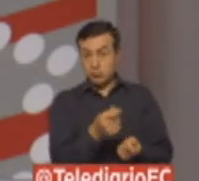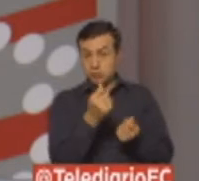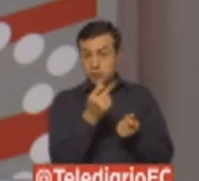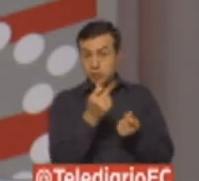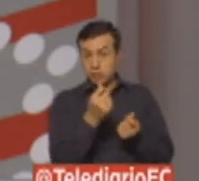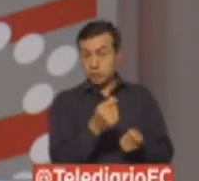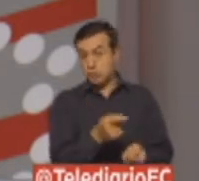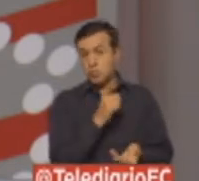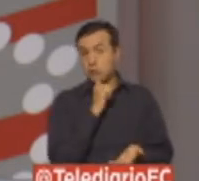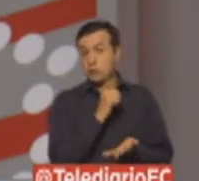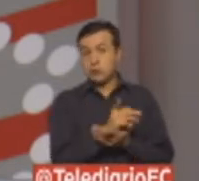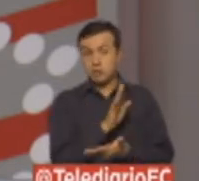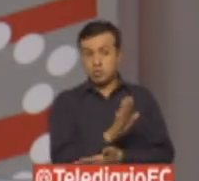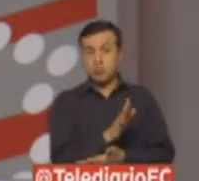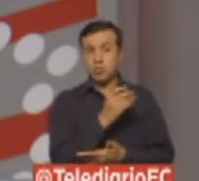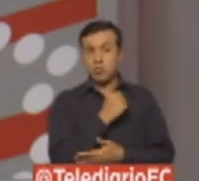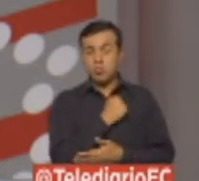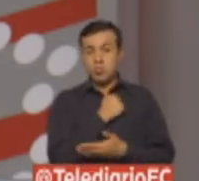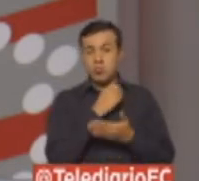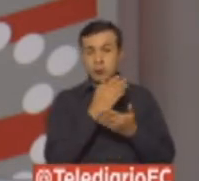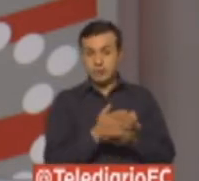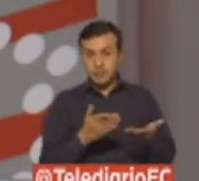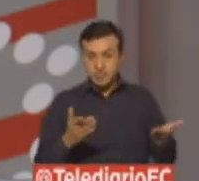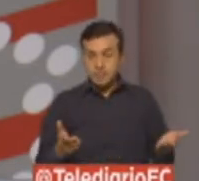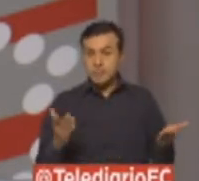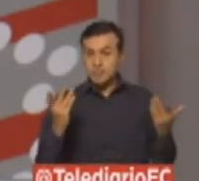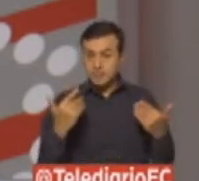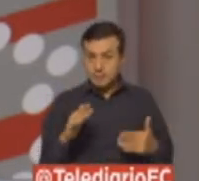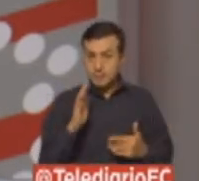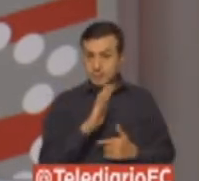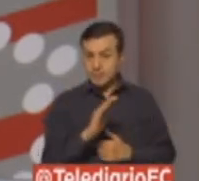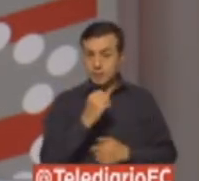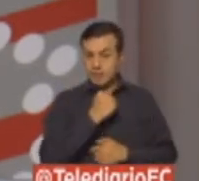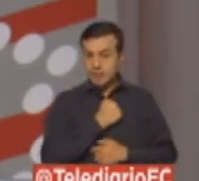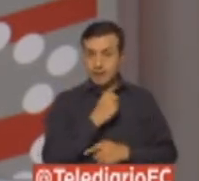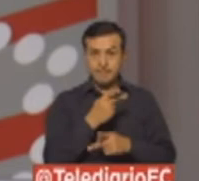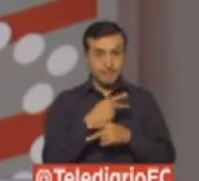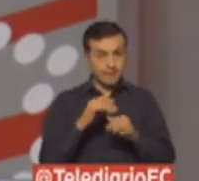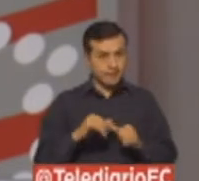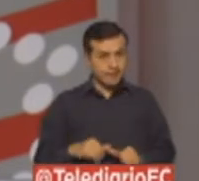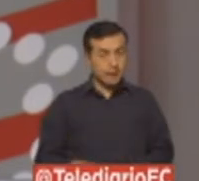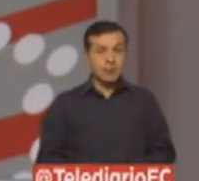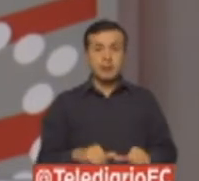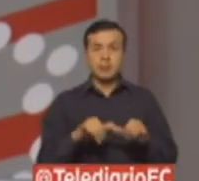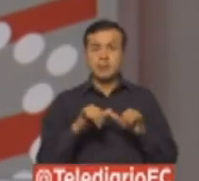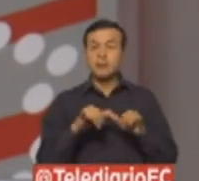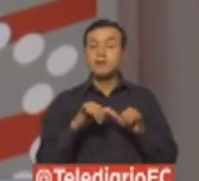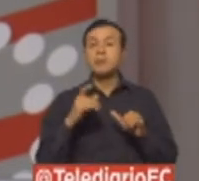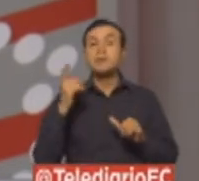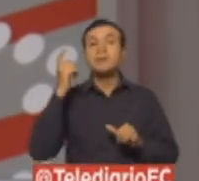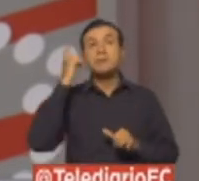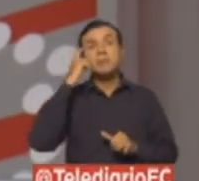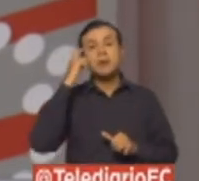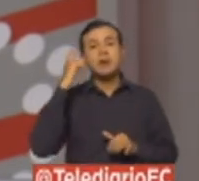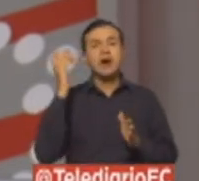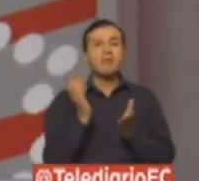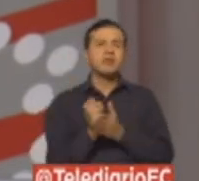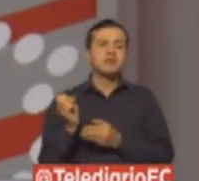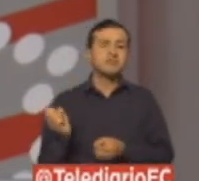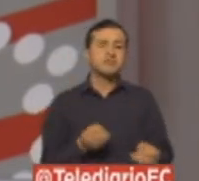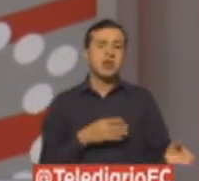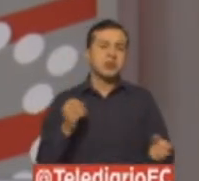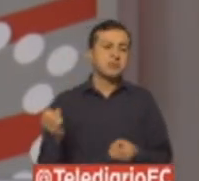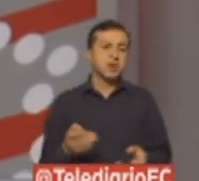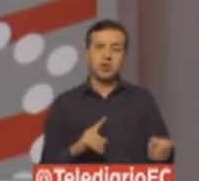para lograr que su producto sea parte de su propia cadena productiva no bajo la cultura de lo desechable por